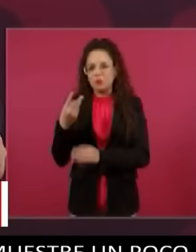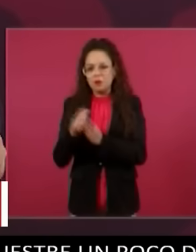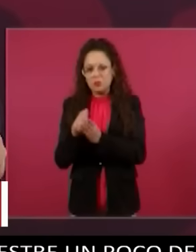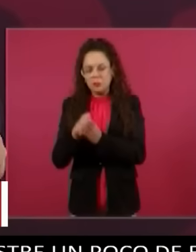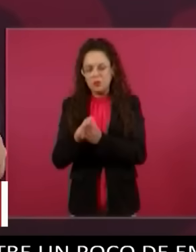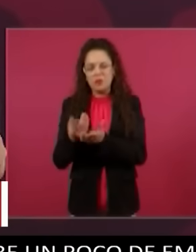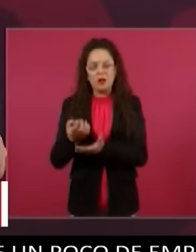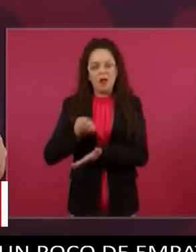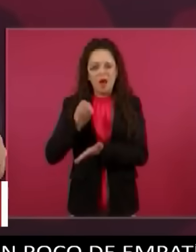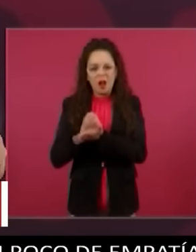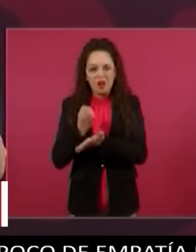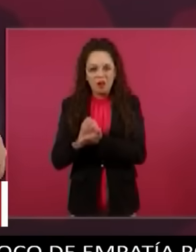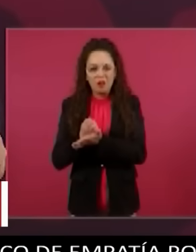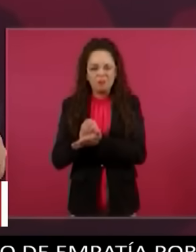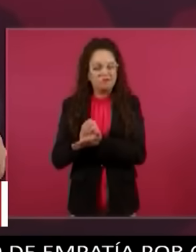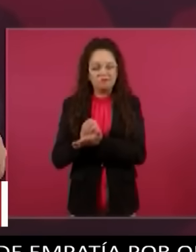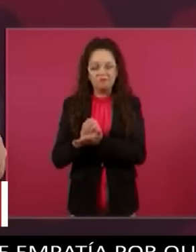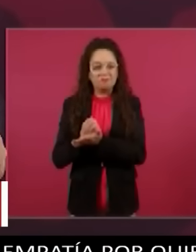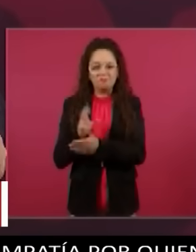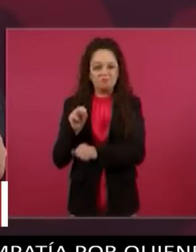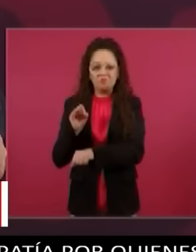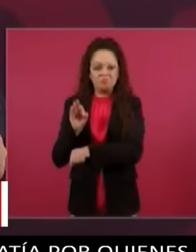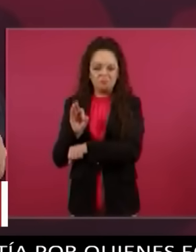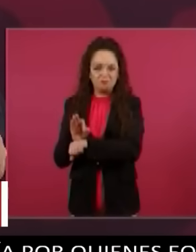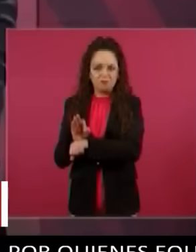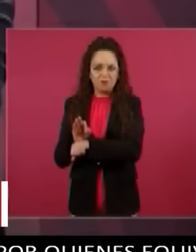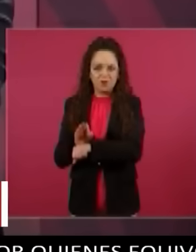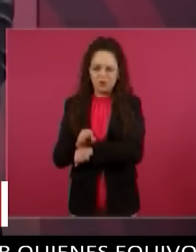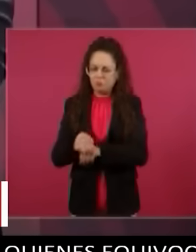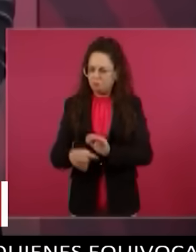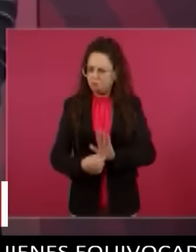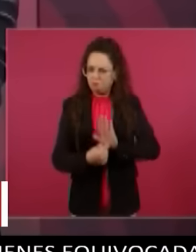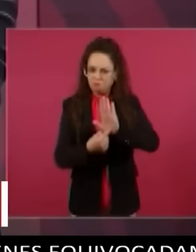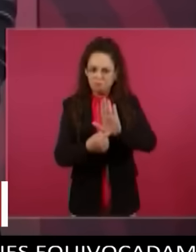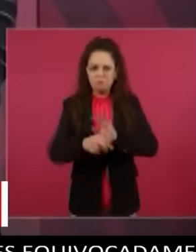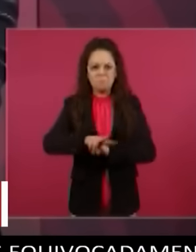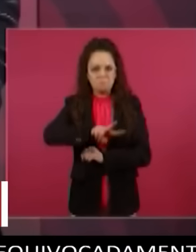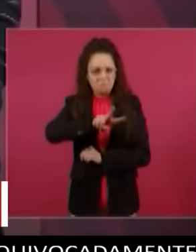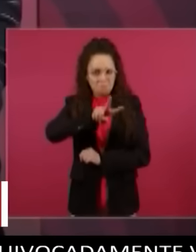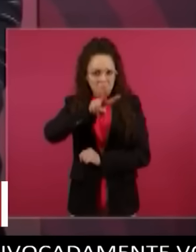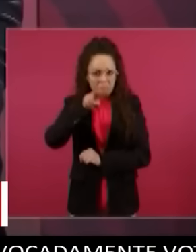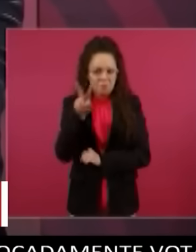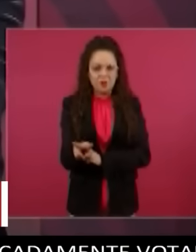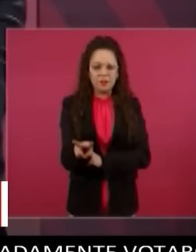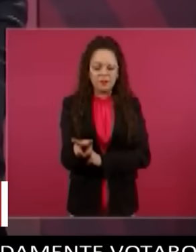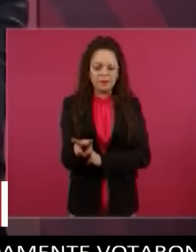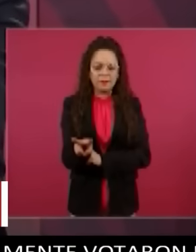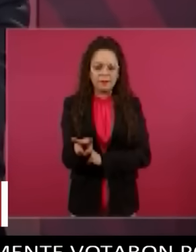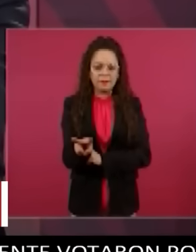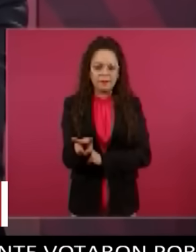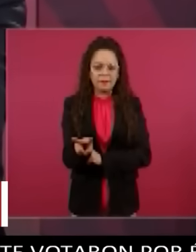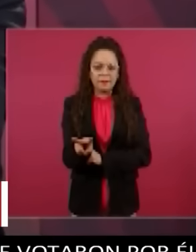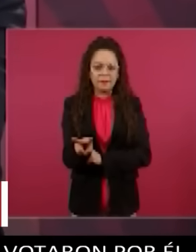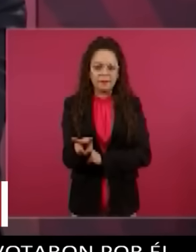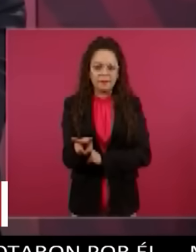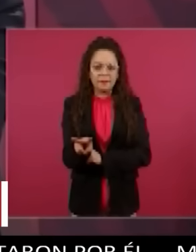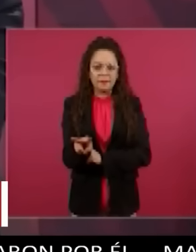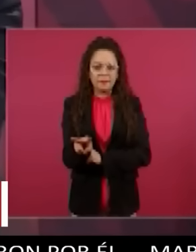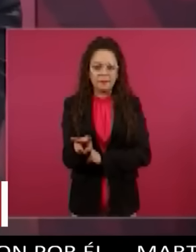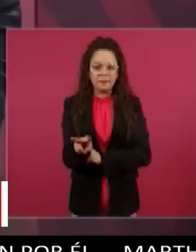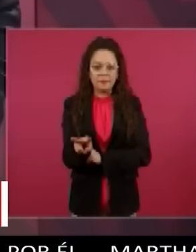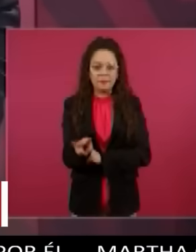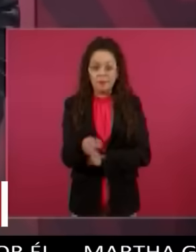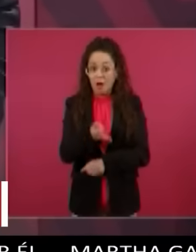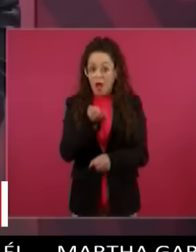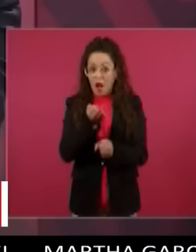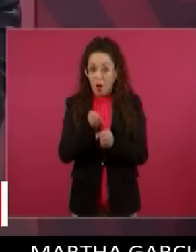la corrupción hoy la encabeza y la encubre de mil maneras, entre otras, declarando de seguridad